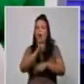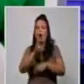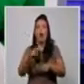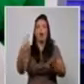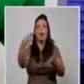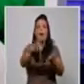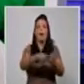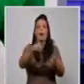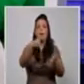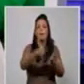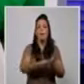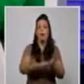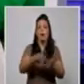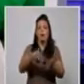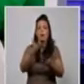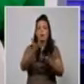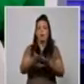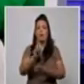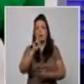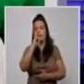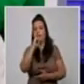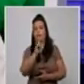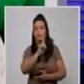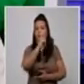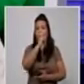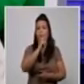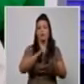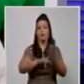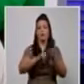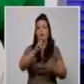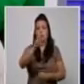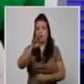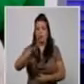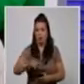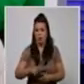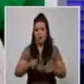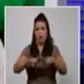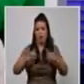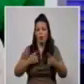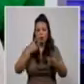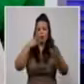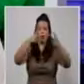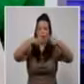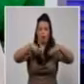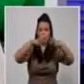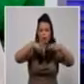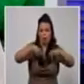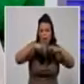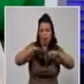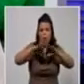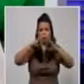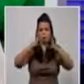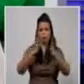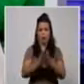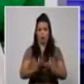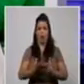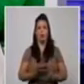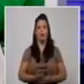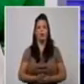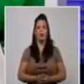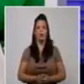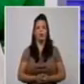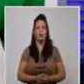días con un estudio para ver la evolución clínica. Y es que realmente cada